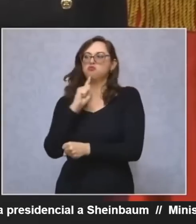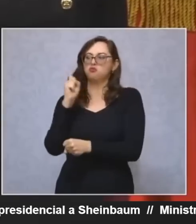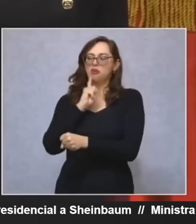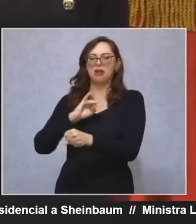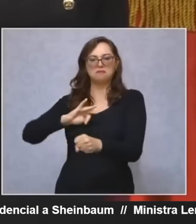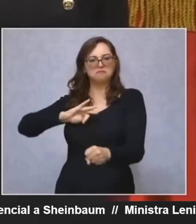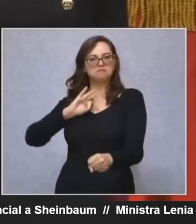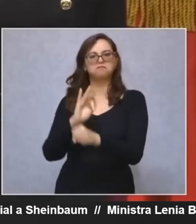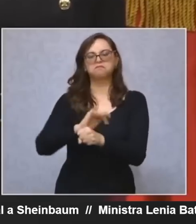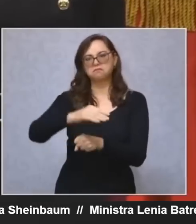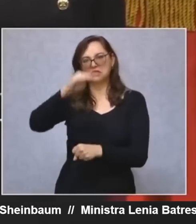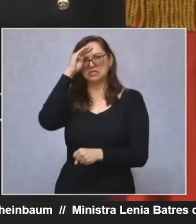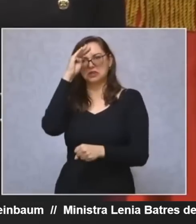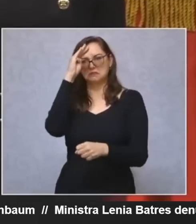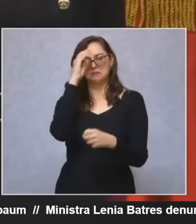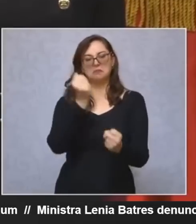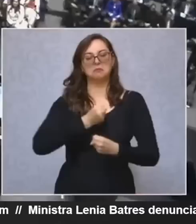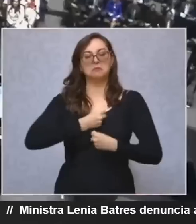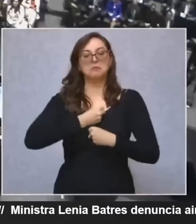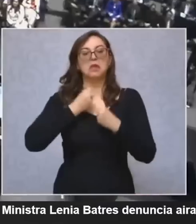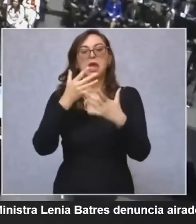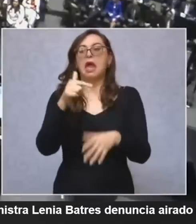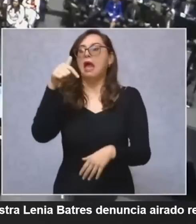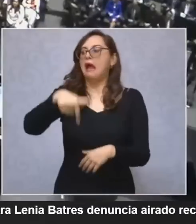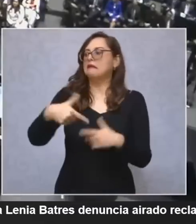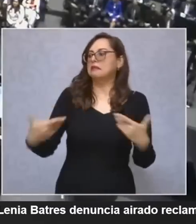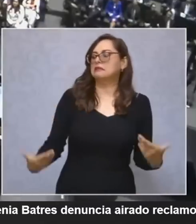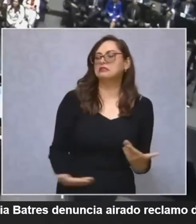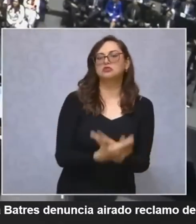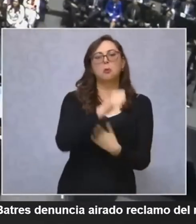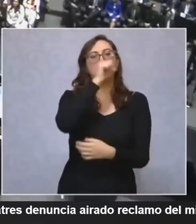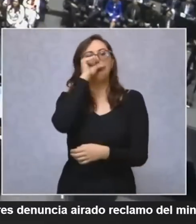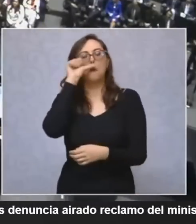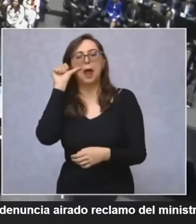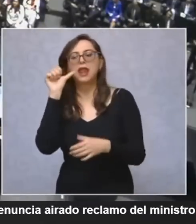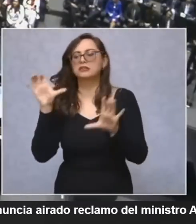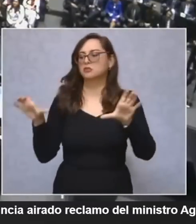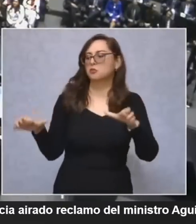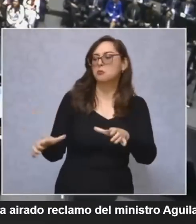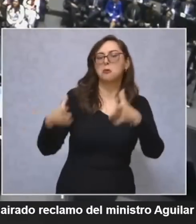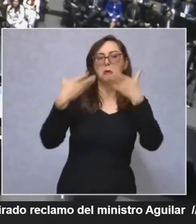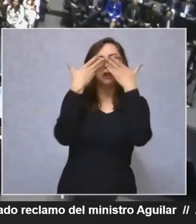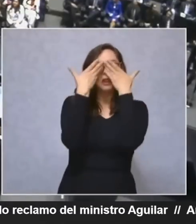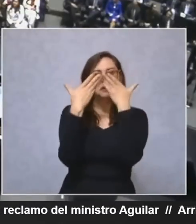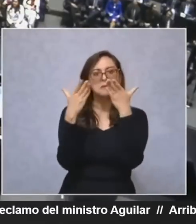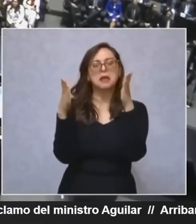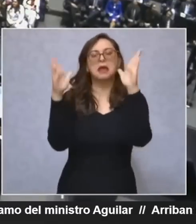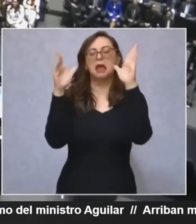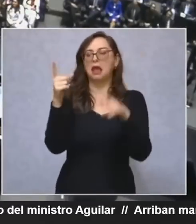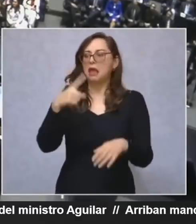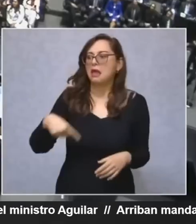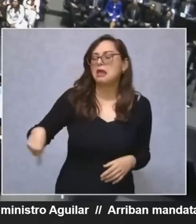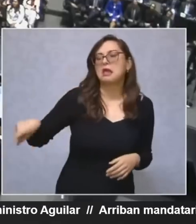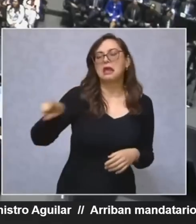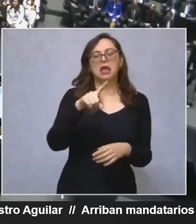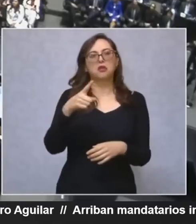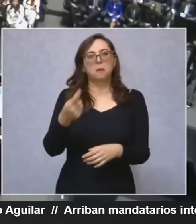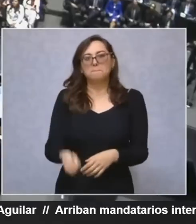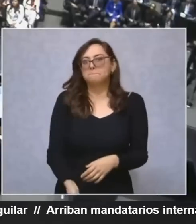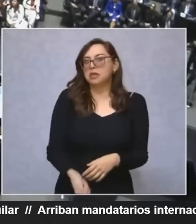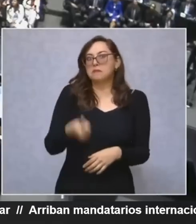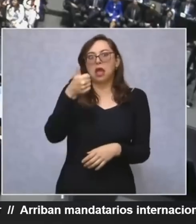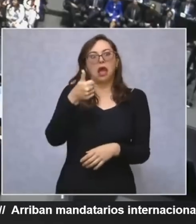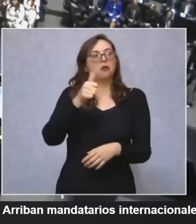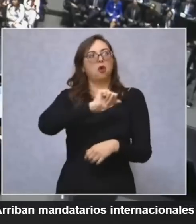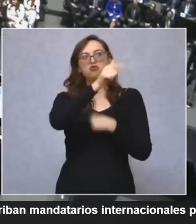su pensamiento. De Juárez y los liberales mexicanos, que antes que nadie en el mundo y de forma